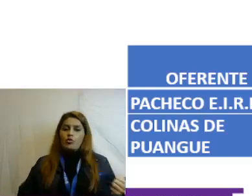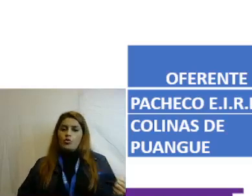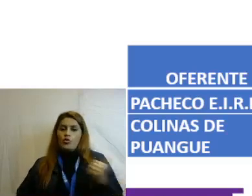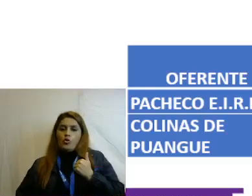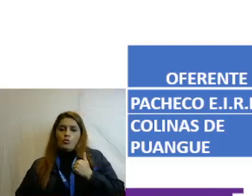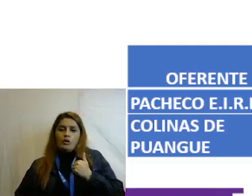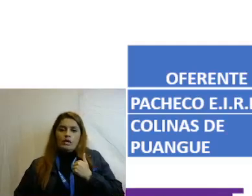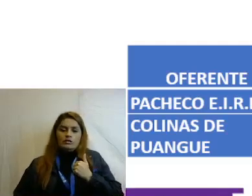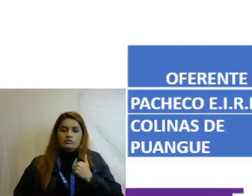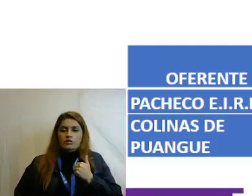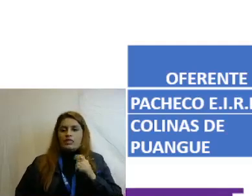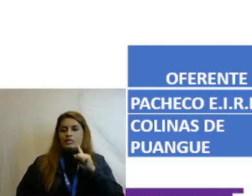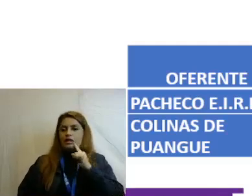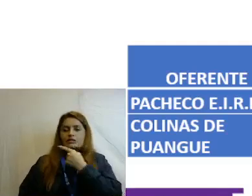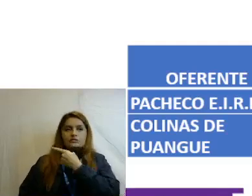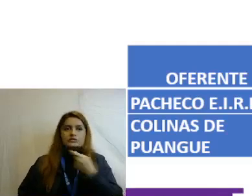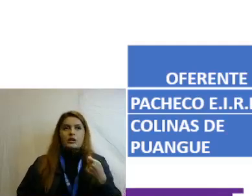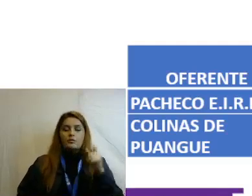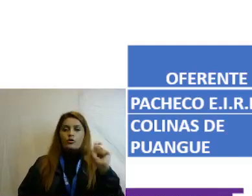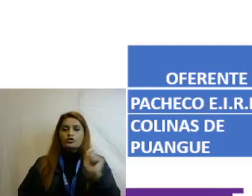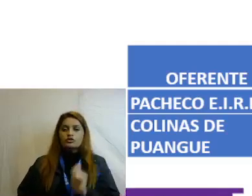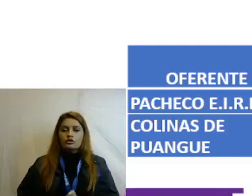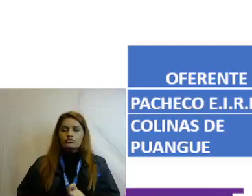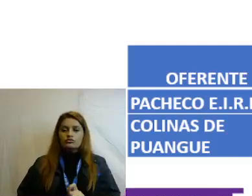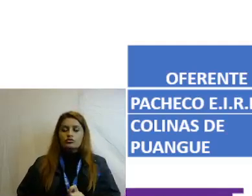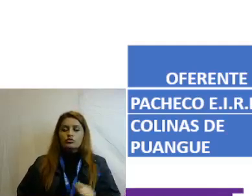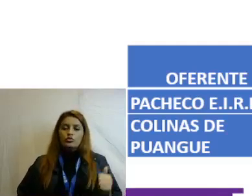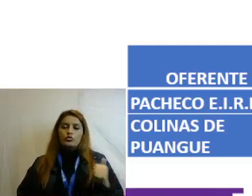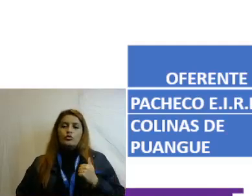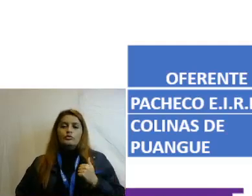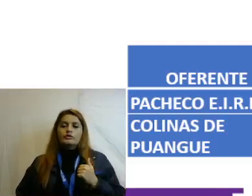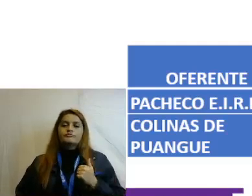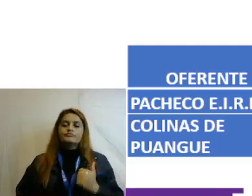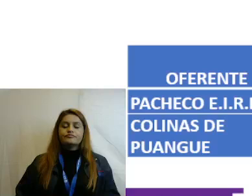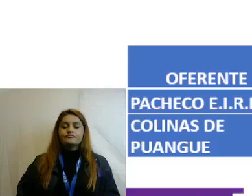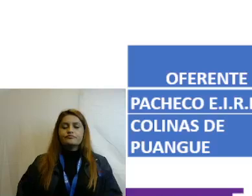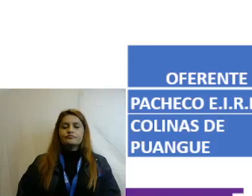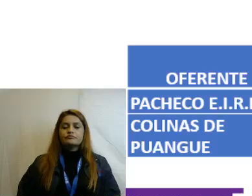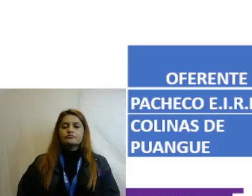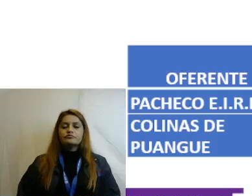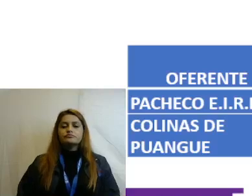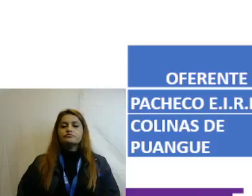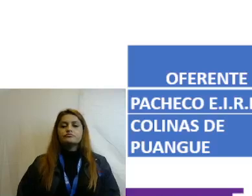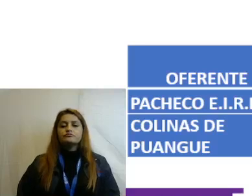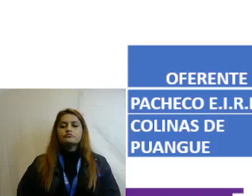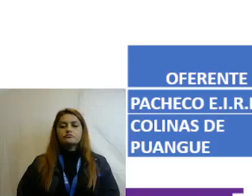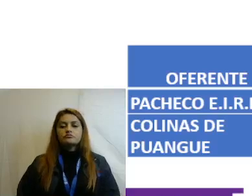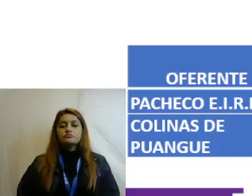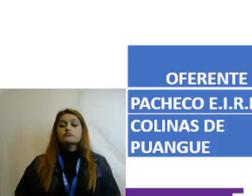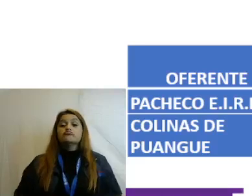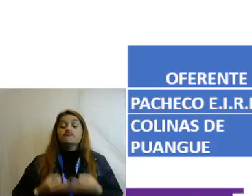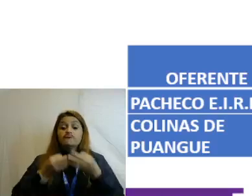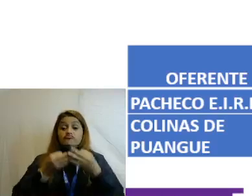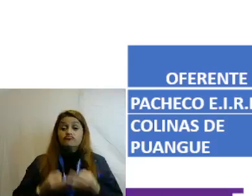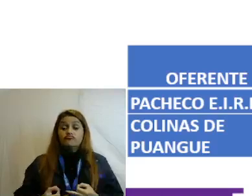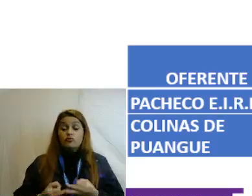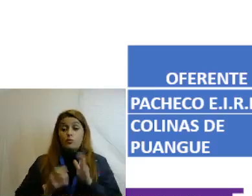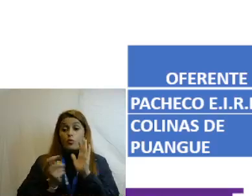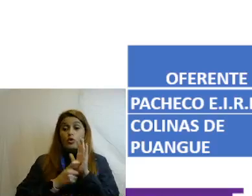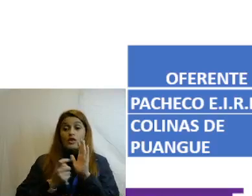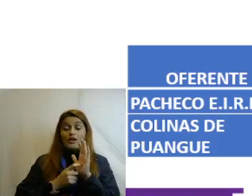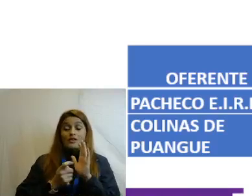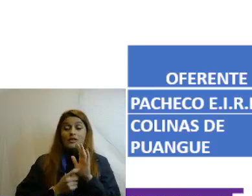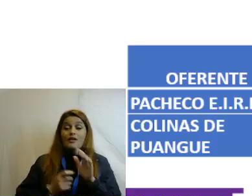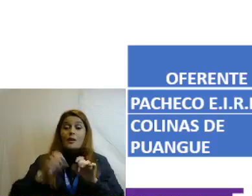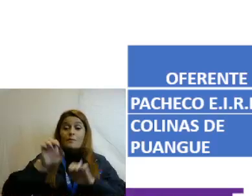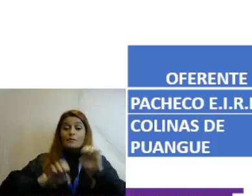obtiene 100% del puntaje y Colinas de Puangue rectifica, por lo tanto obtiene la mitad. En síntesis, el puntaje final obtenido por